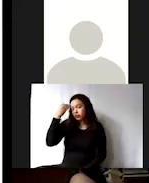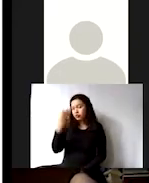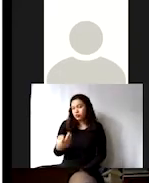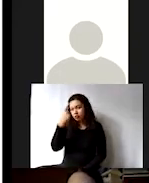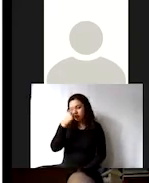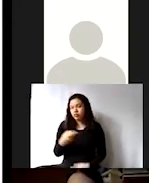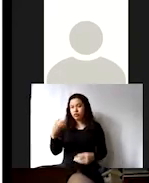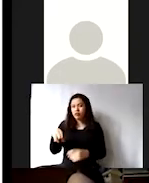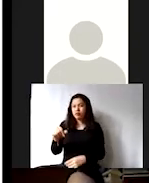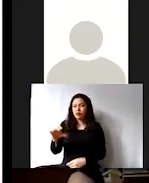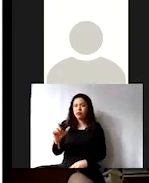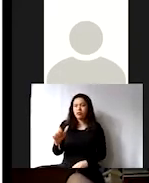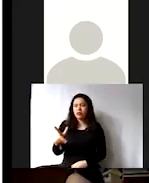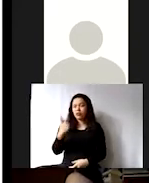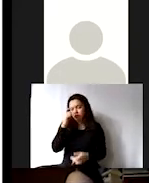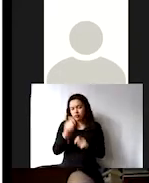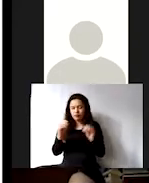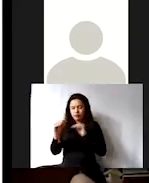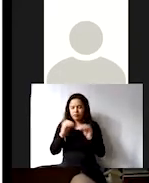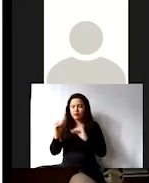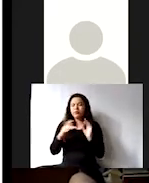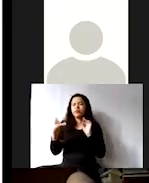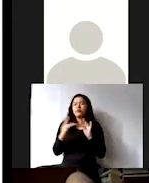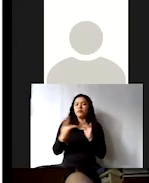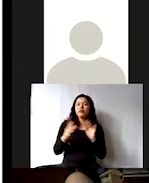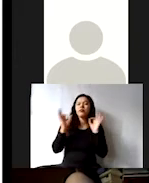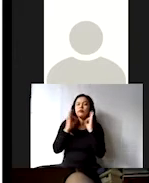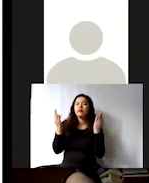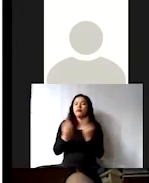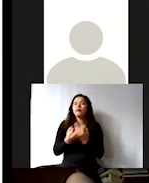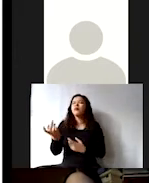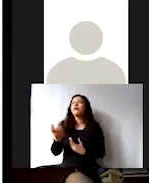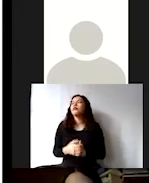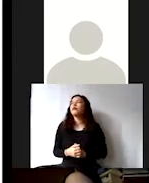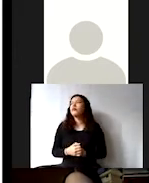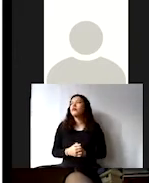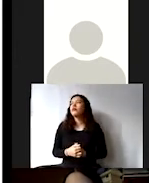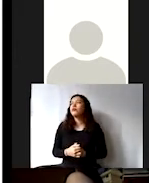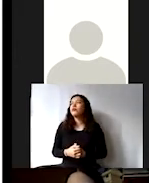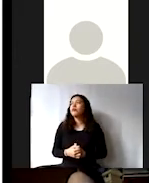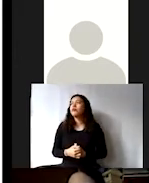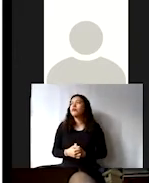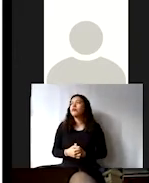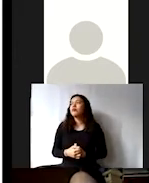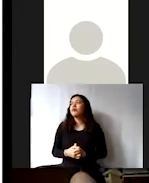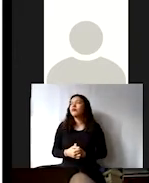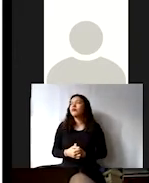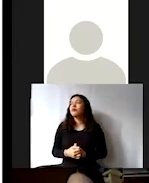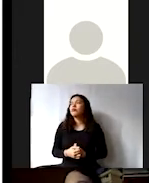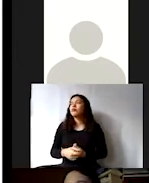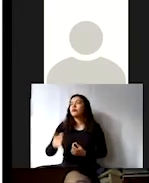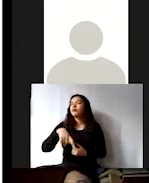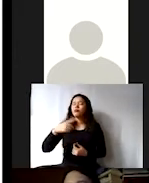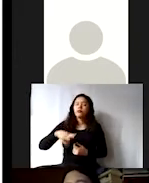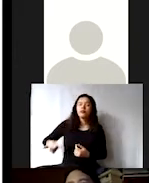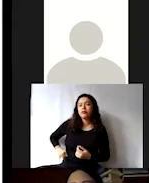en un manualito por escrito de los contactos y las formas en las que pueden estar también ustedes acá si es que les interesa.